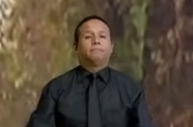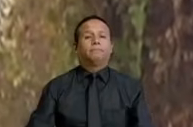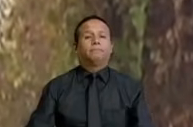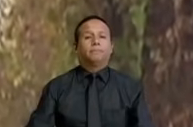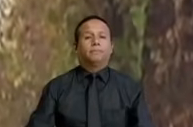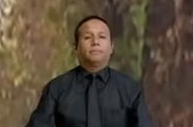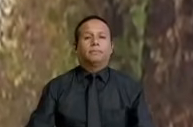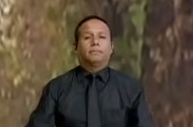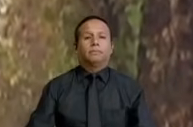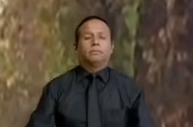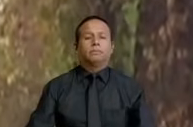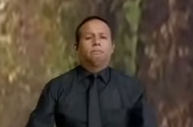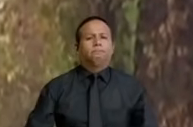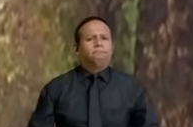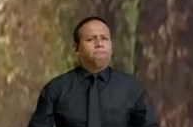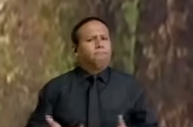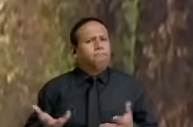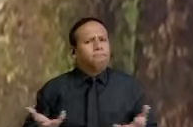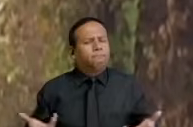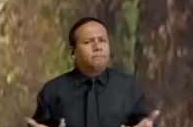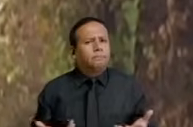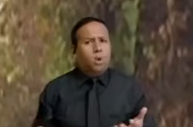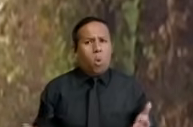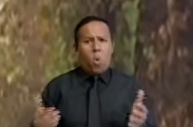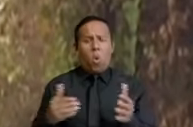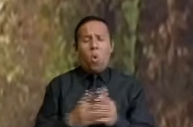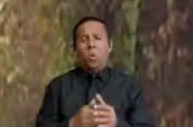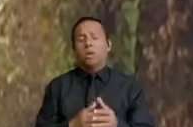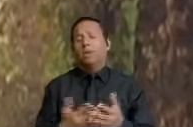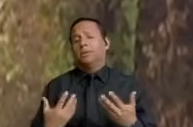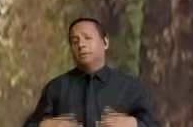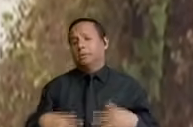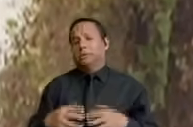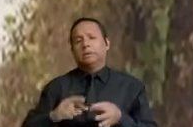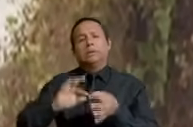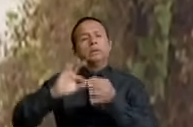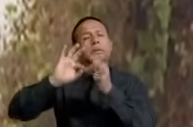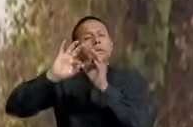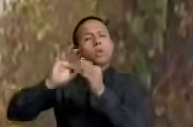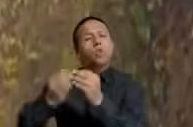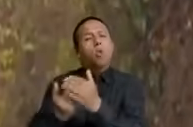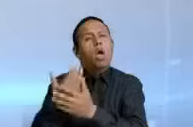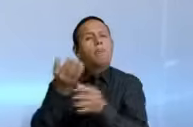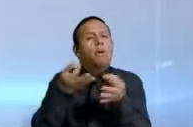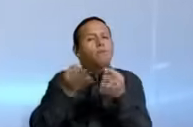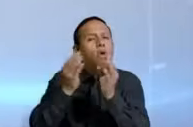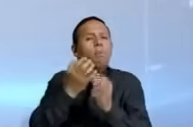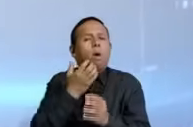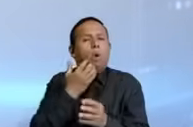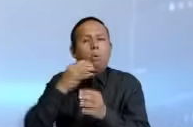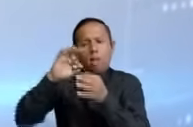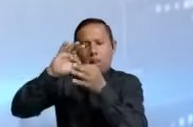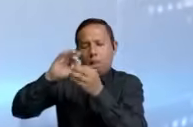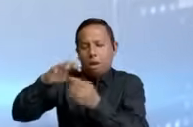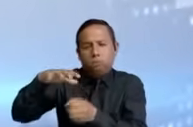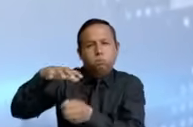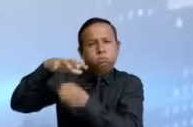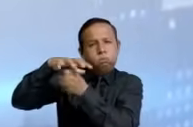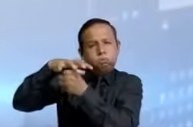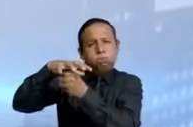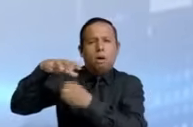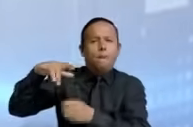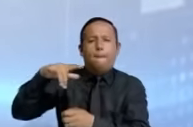detonación No son nuevos estos hechos que involucra el empleo de drones con explosivos el 12 de septiembre de